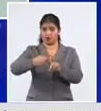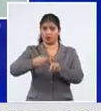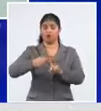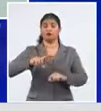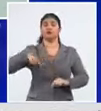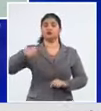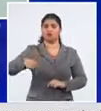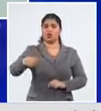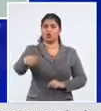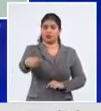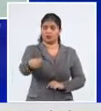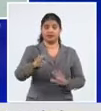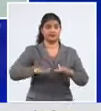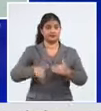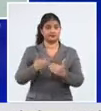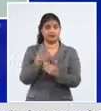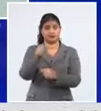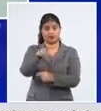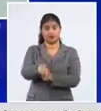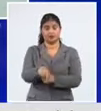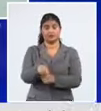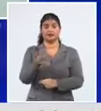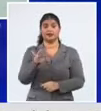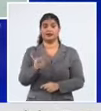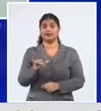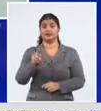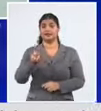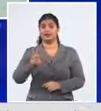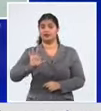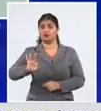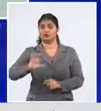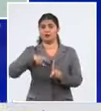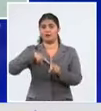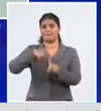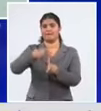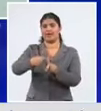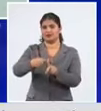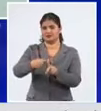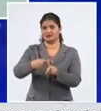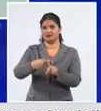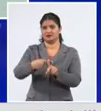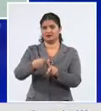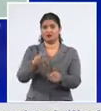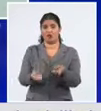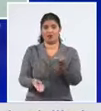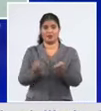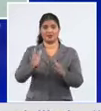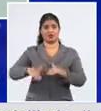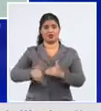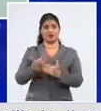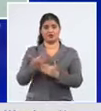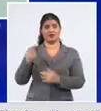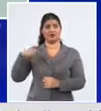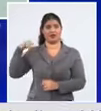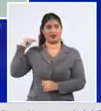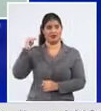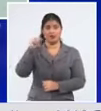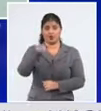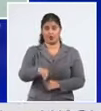incluso con 738 casos más, casos autóctonos, más que el día